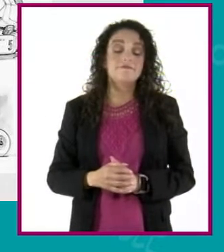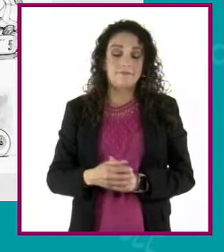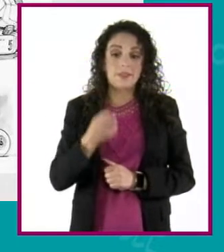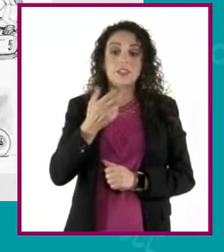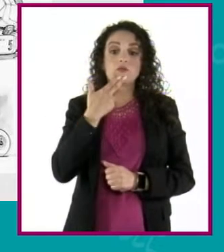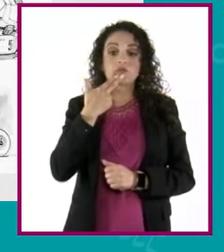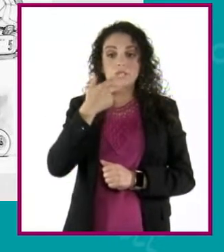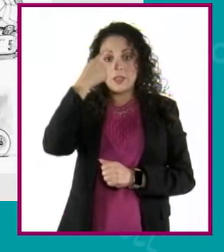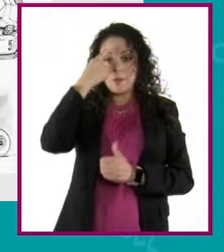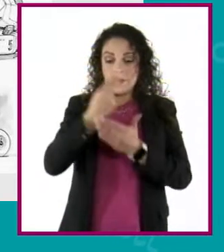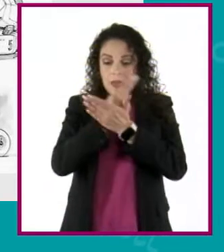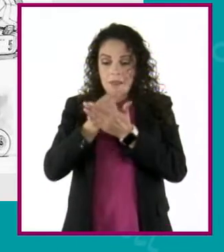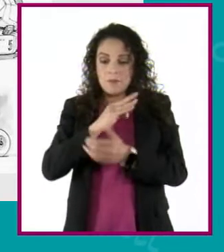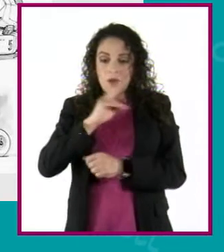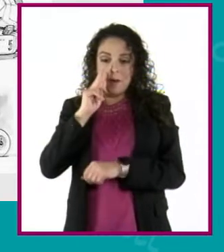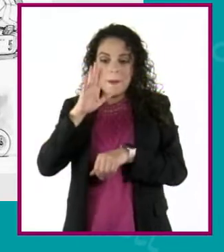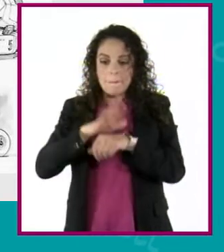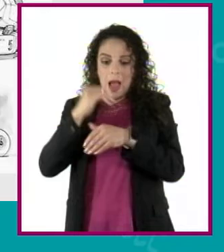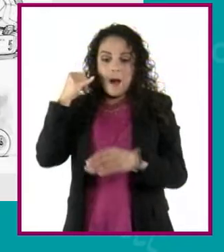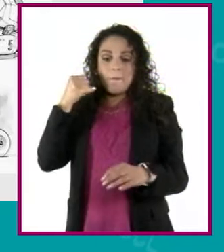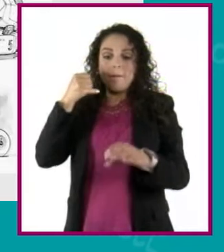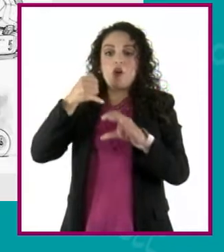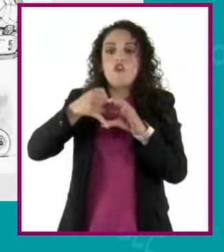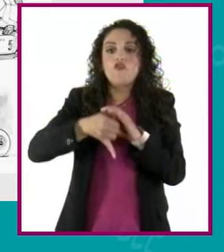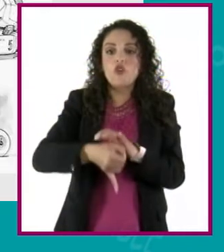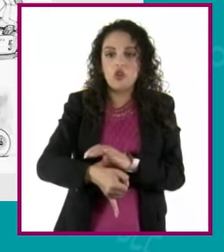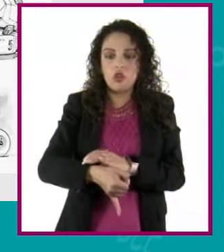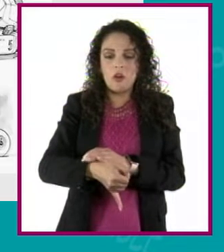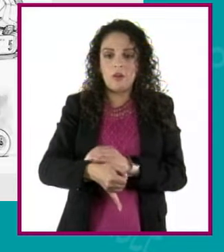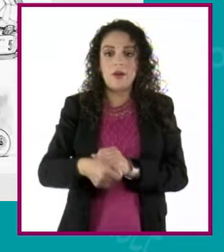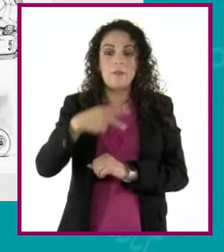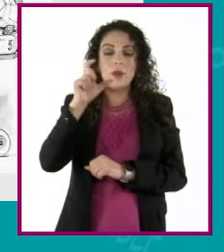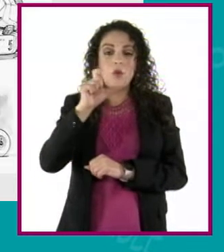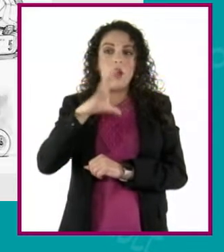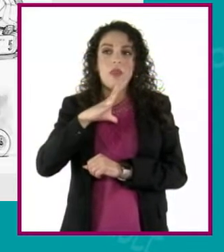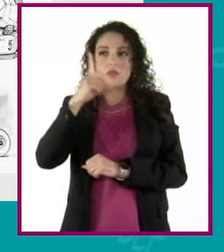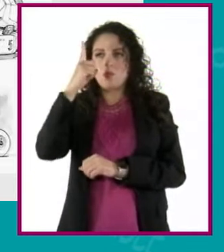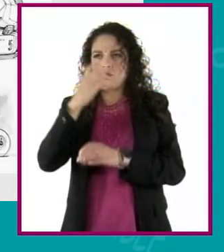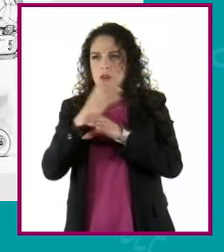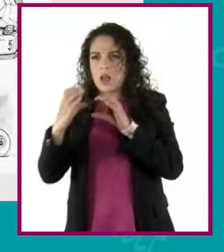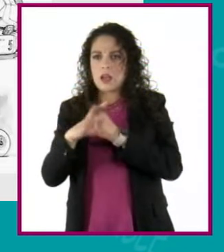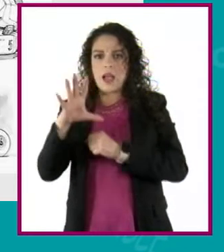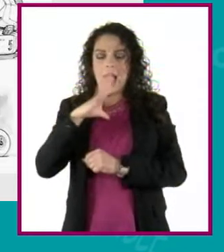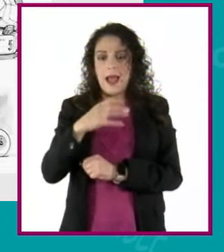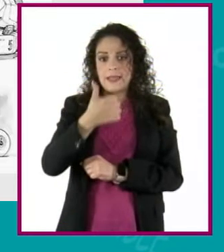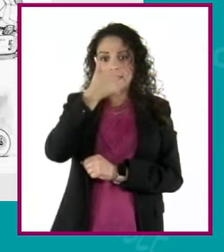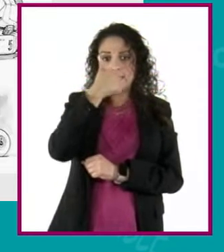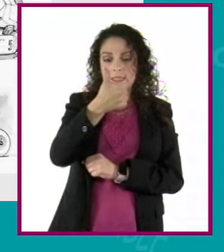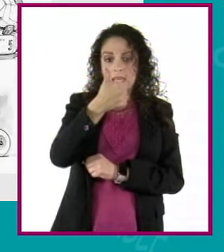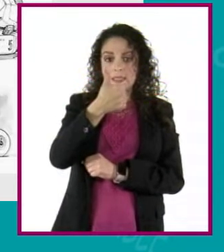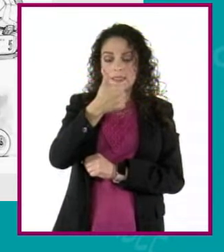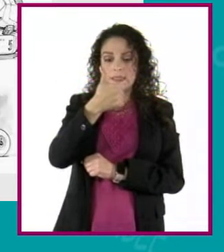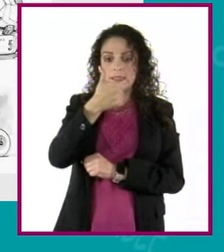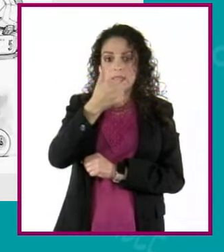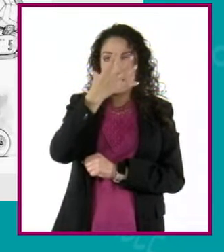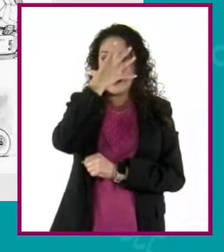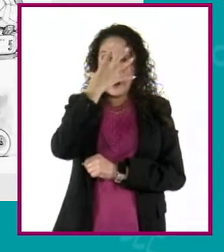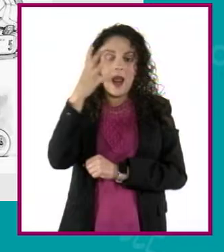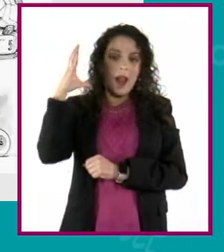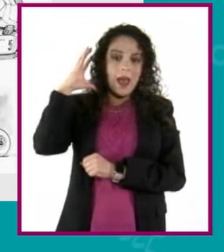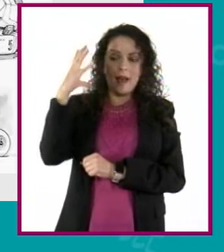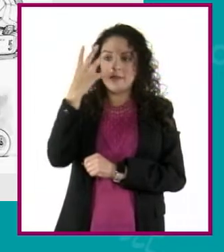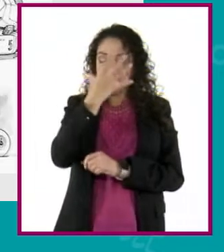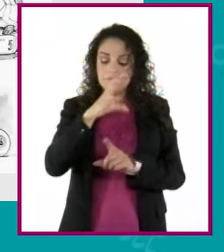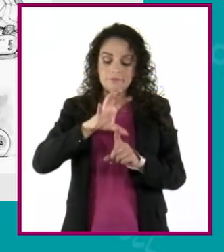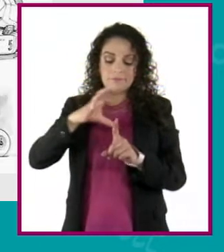también es un recurso para cuando tenemos un objeto que tiene 6 caras en nuestro mundo tridimensional, poder tener